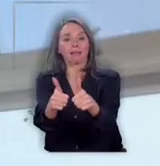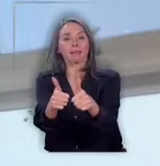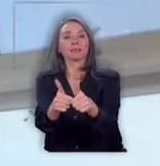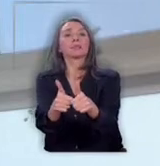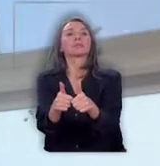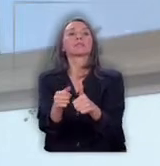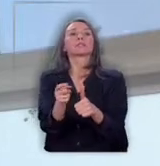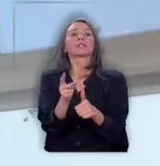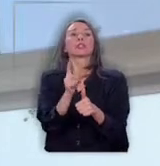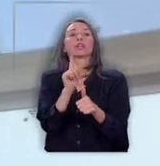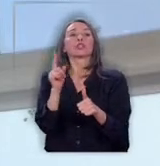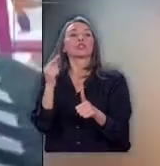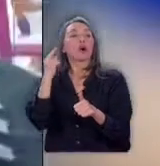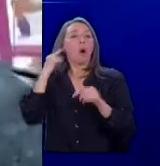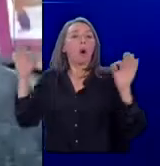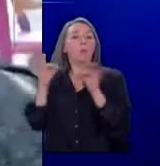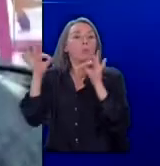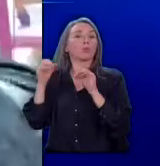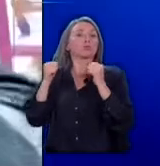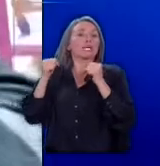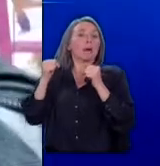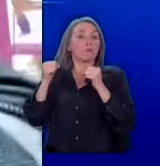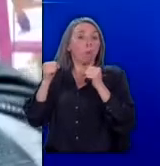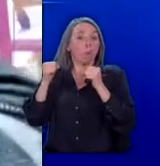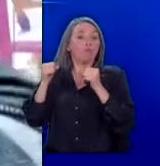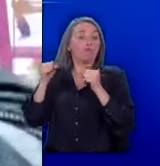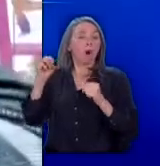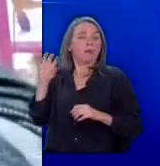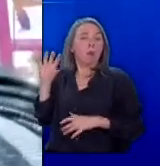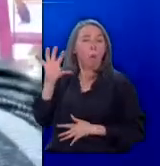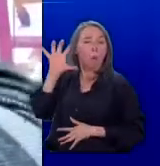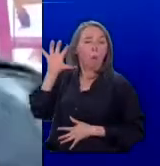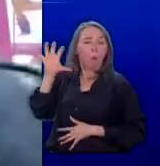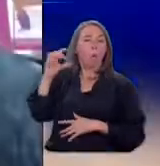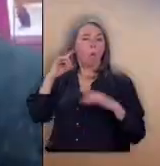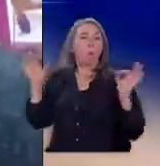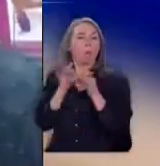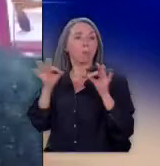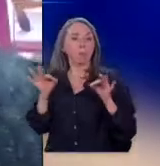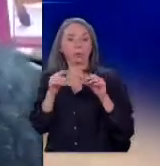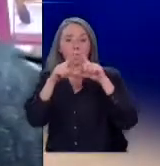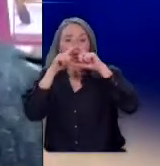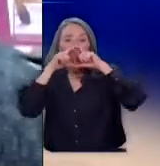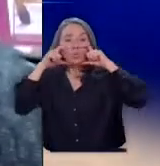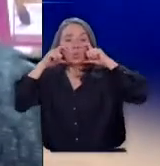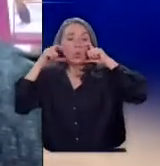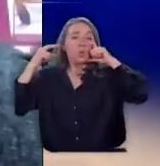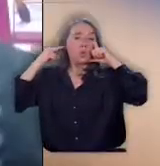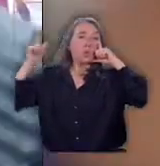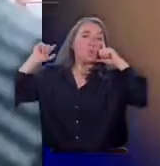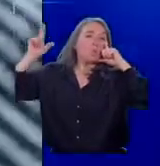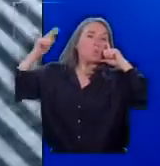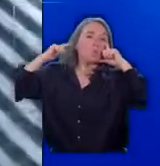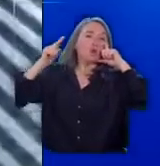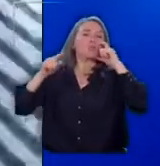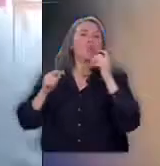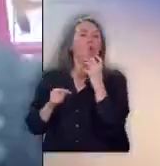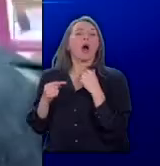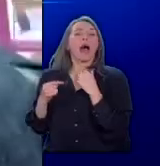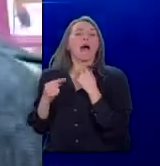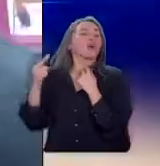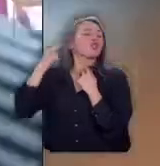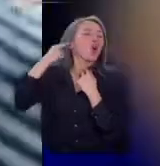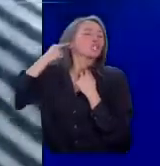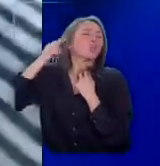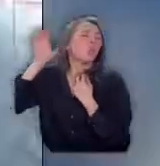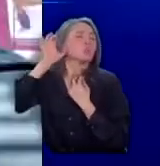evitar usar música muy alta que si yo aumento la la la música y estoy usando mascarilla lo más probable es que grite por lo tanto